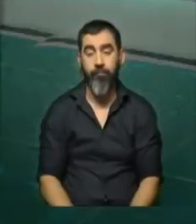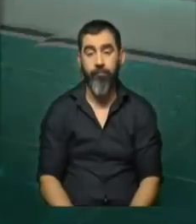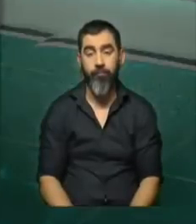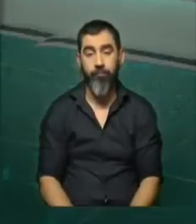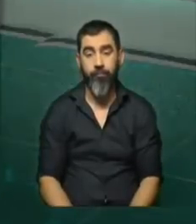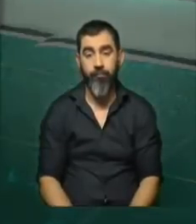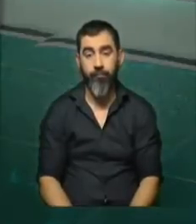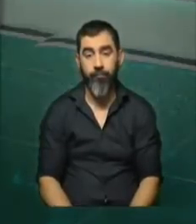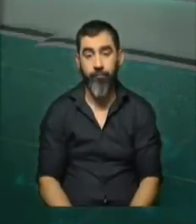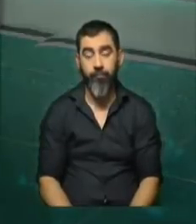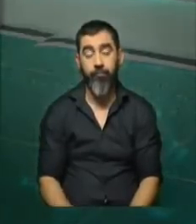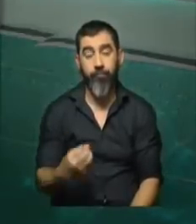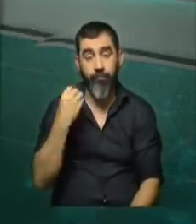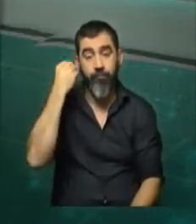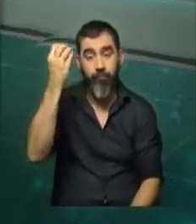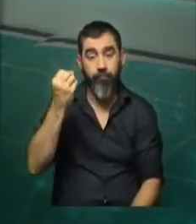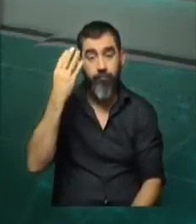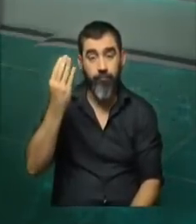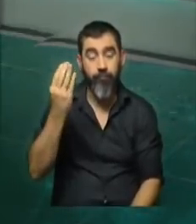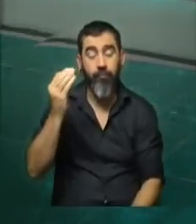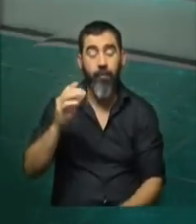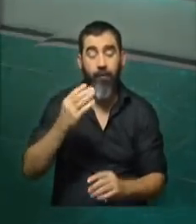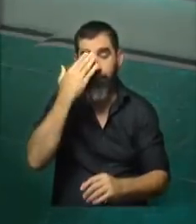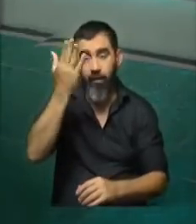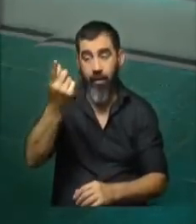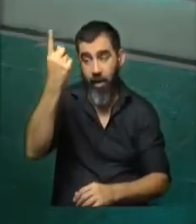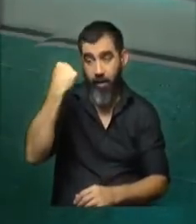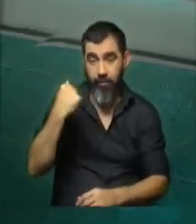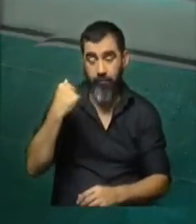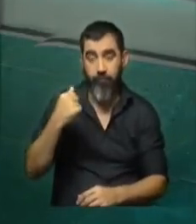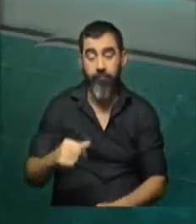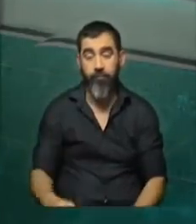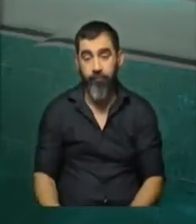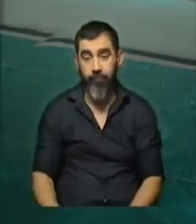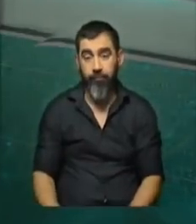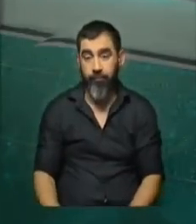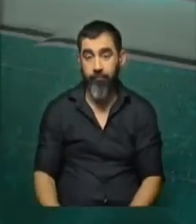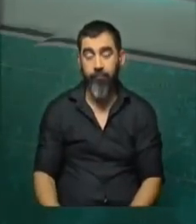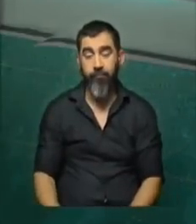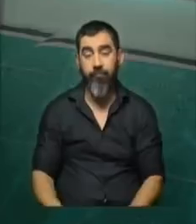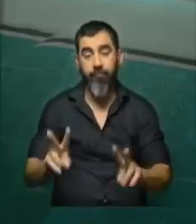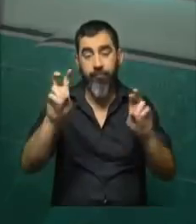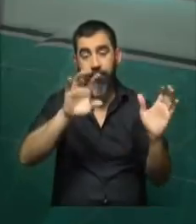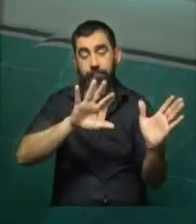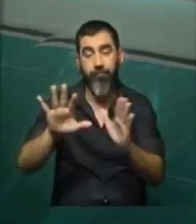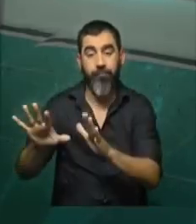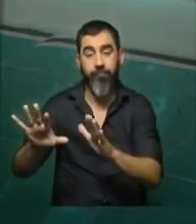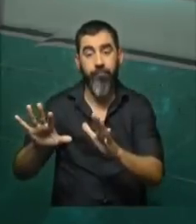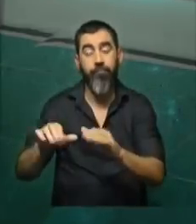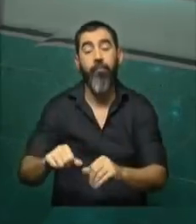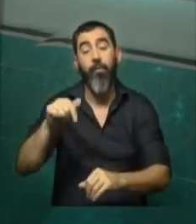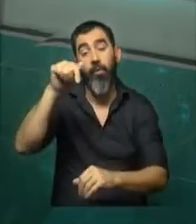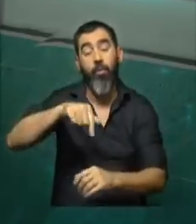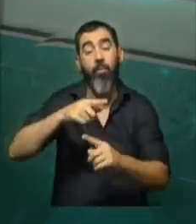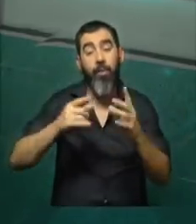Así las cosas, esa era la conferencia de prensa que brindaba el Frente Amplio en el día de ayer a nivel parlamentario. Vamos a cambiar de asunto porque hoy